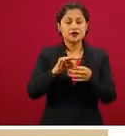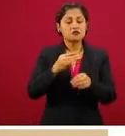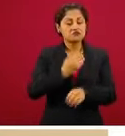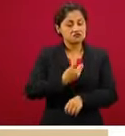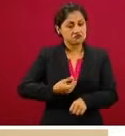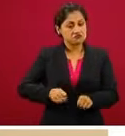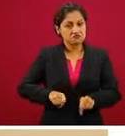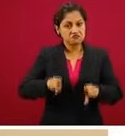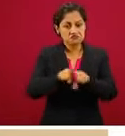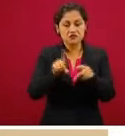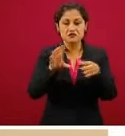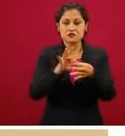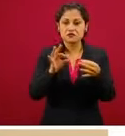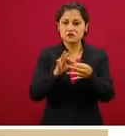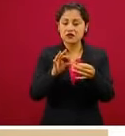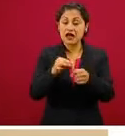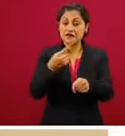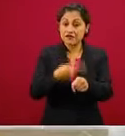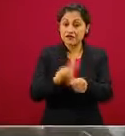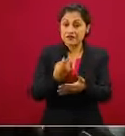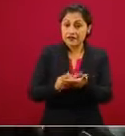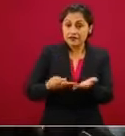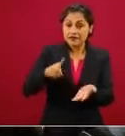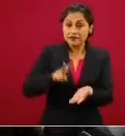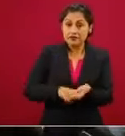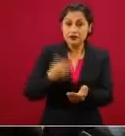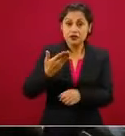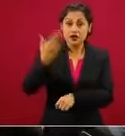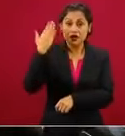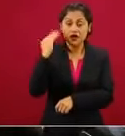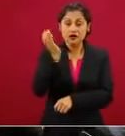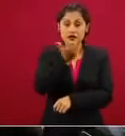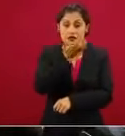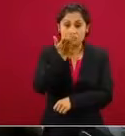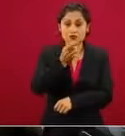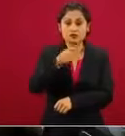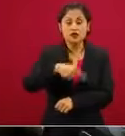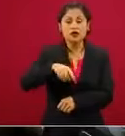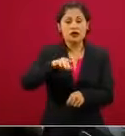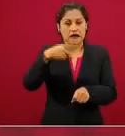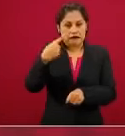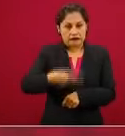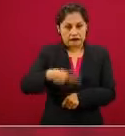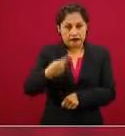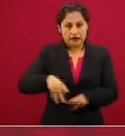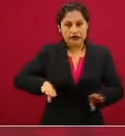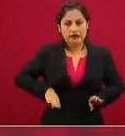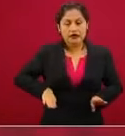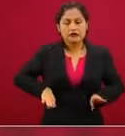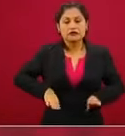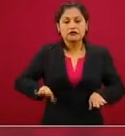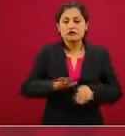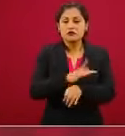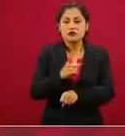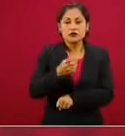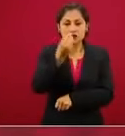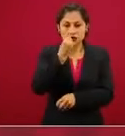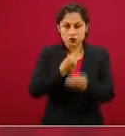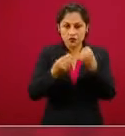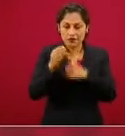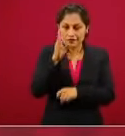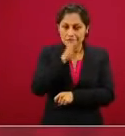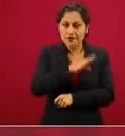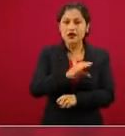que tiene sobre la epidemia de COVID, es decir, una gran carga de enfermedad crónica causada por una mala alimentación a lo largo